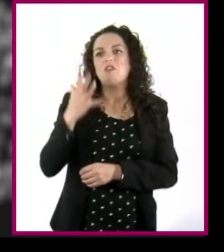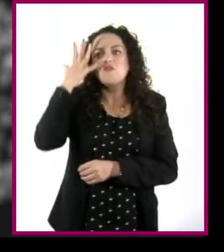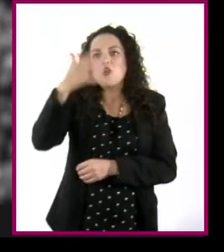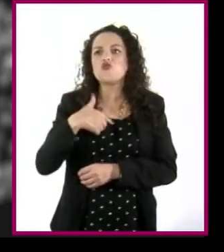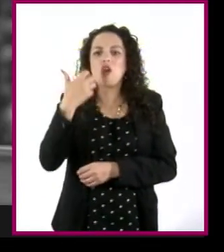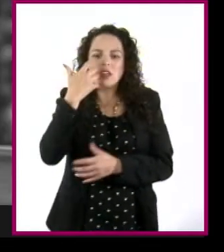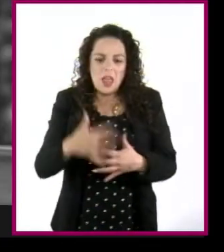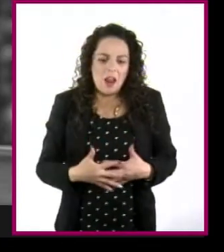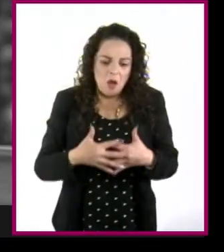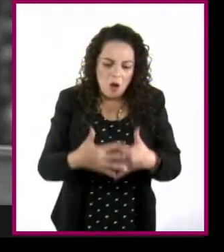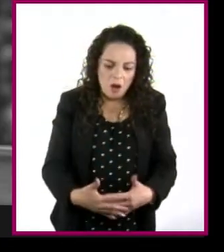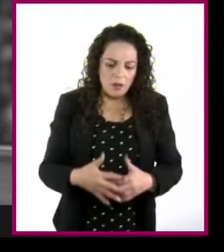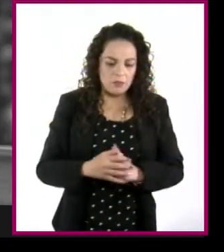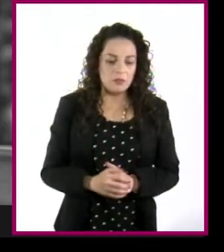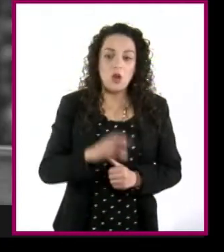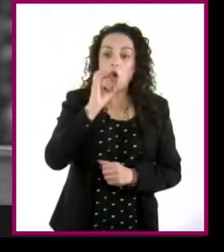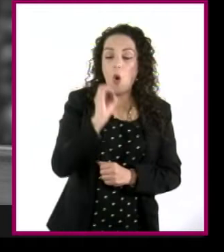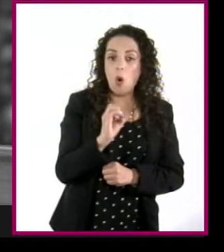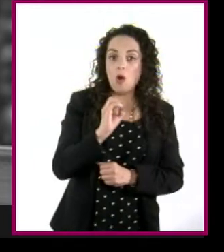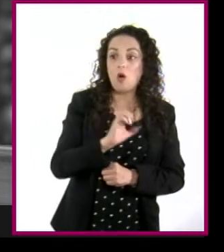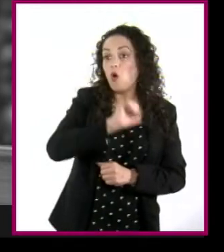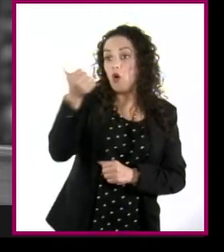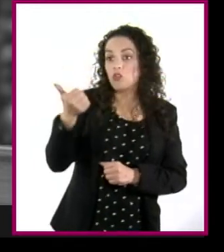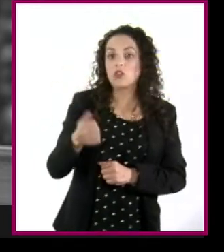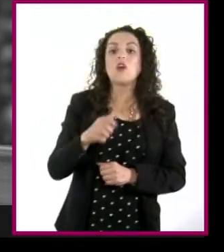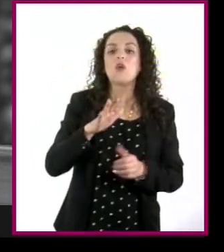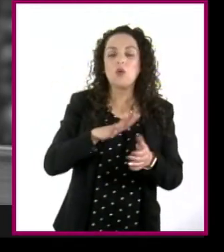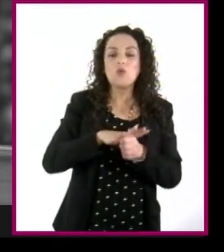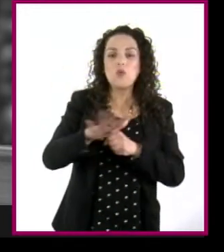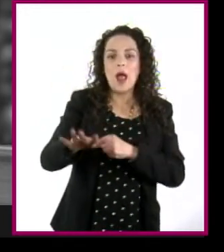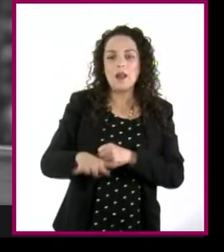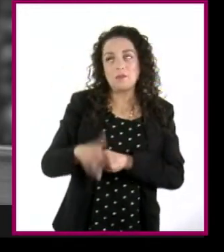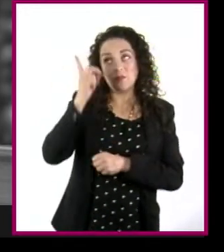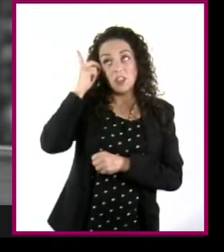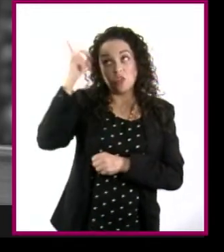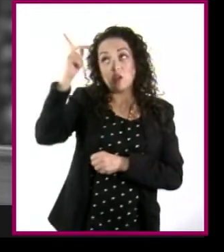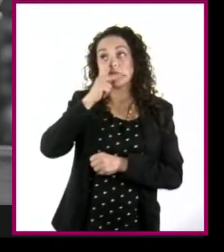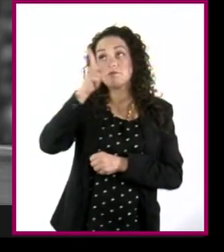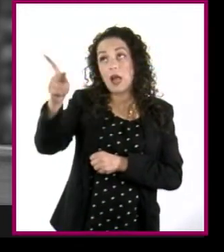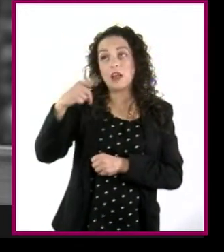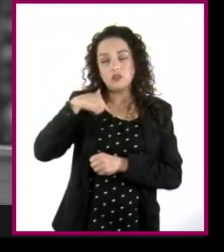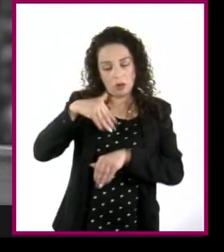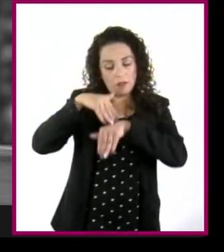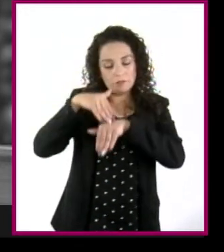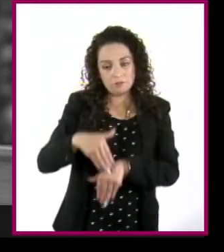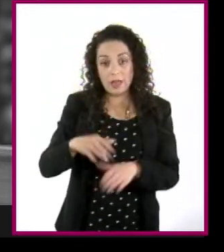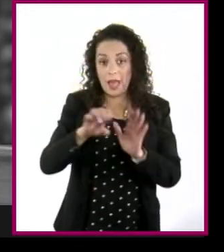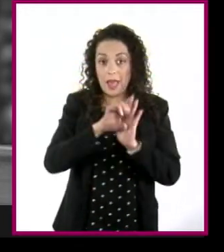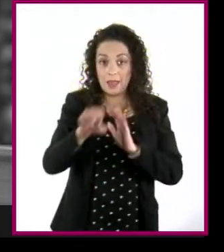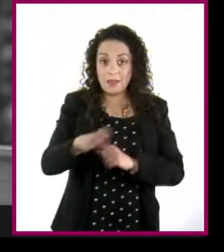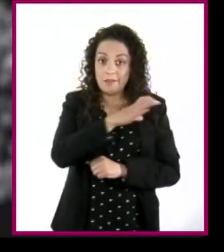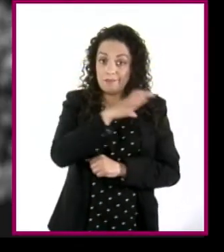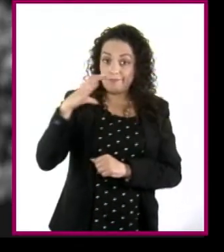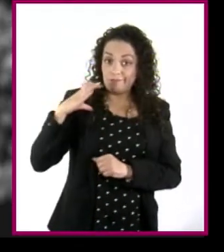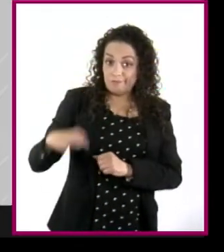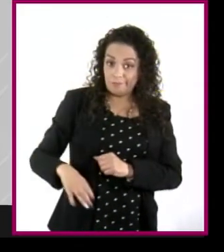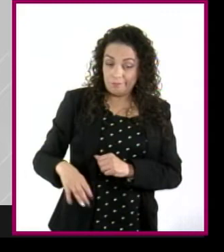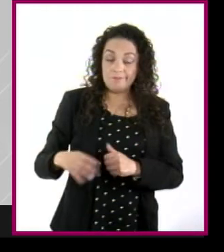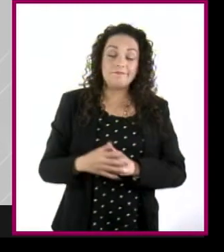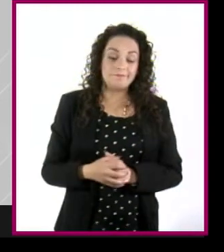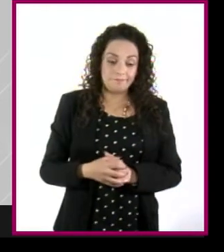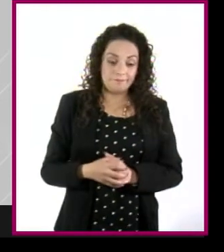otros, obedecer la palabra de Dios. Como los cristianos, Ser absolutamente